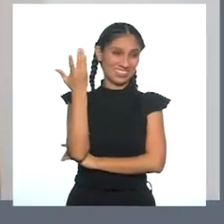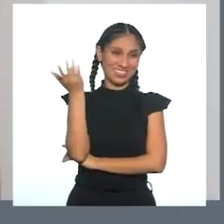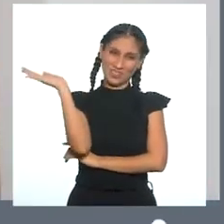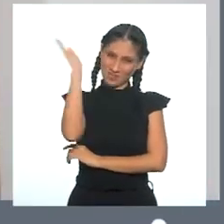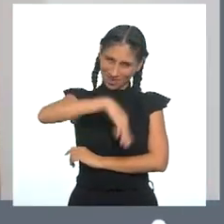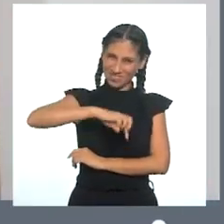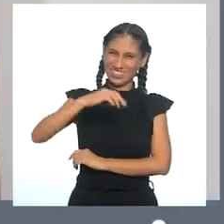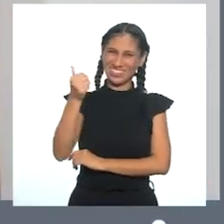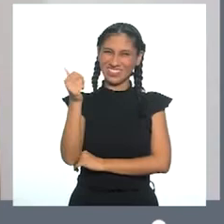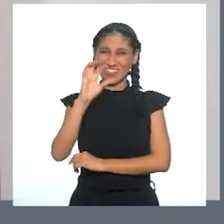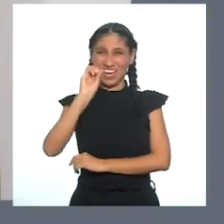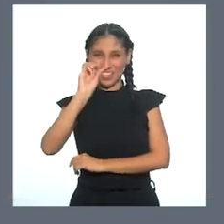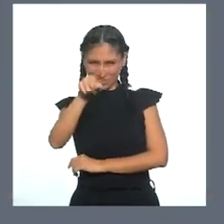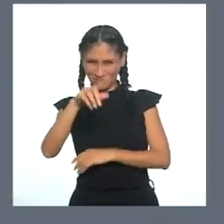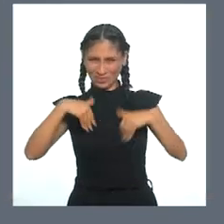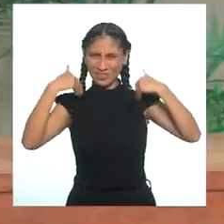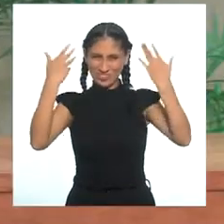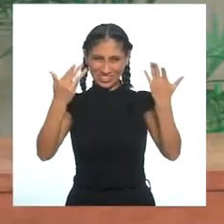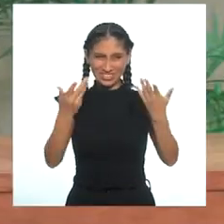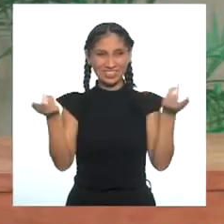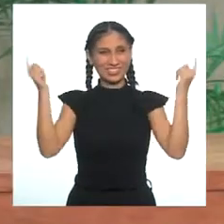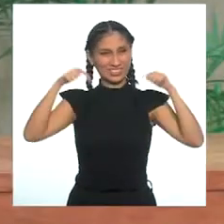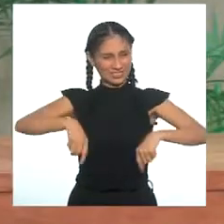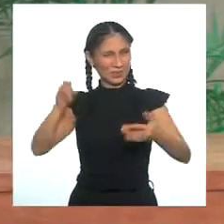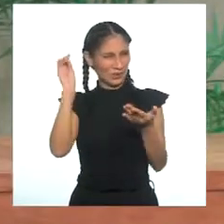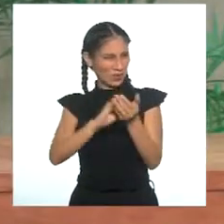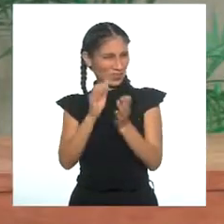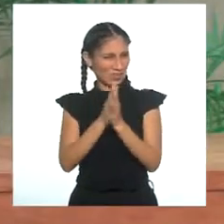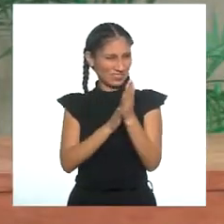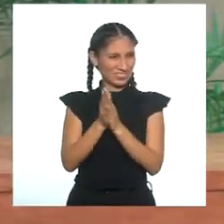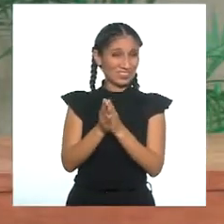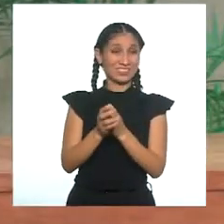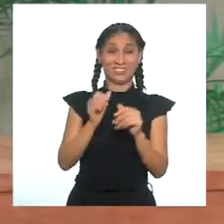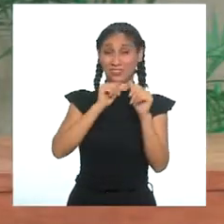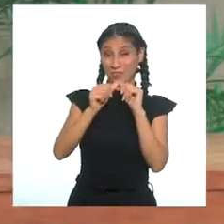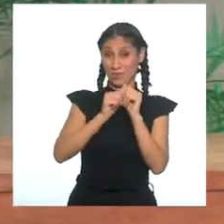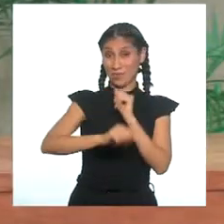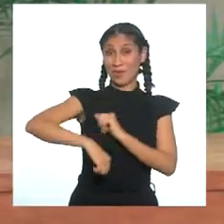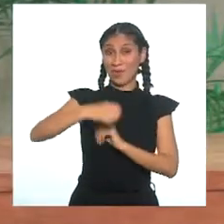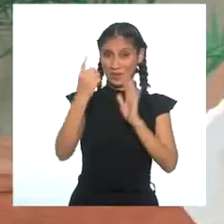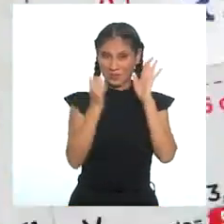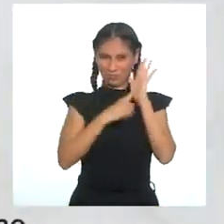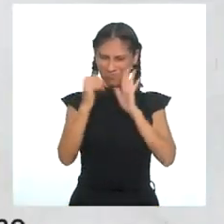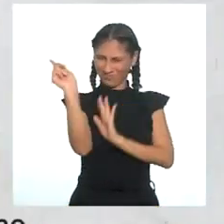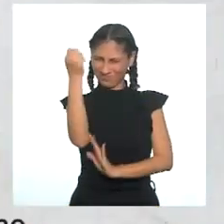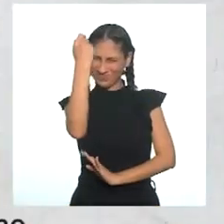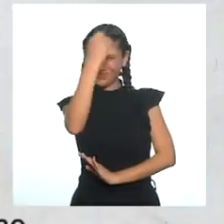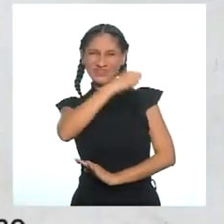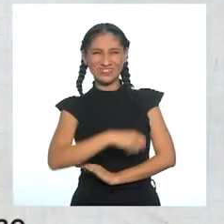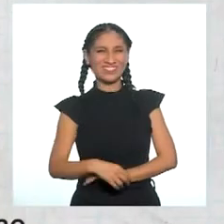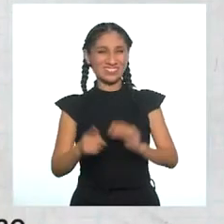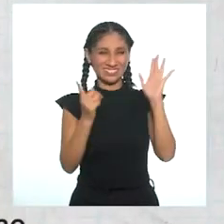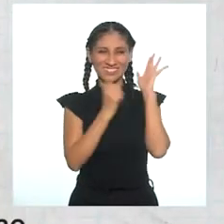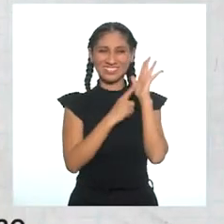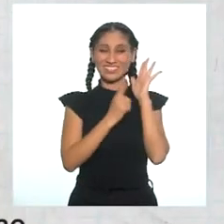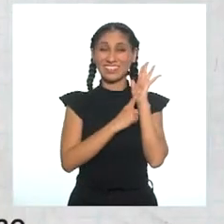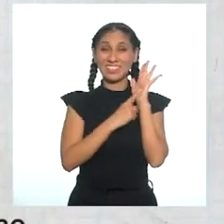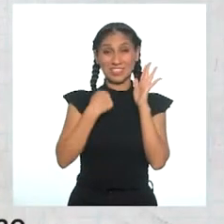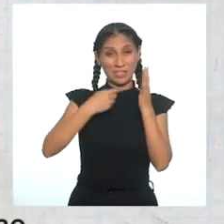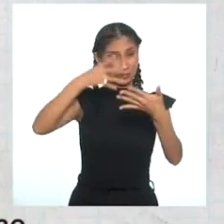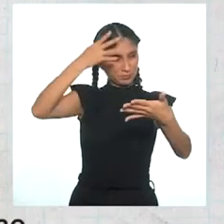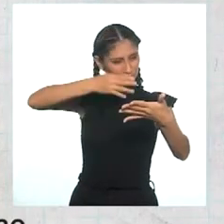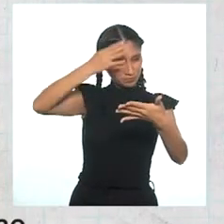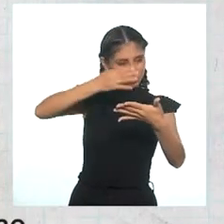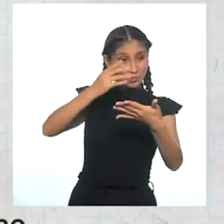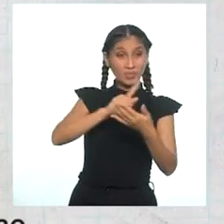Vamos, Mario, tú puedes. Aquí voy nuevamente. Situación, no me vencerás. A ver, ya calculé